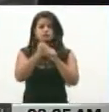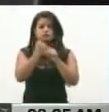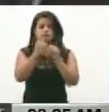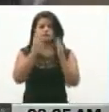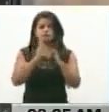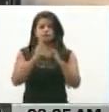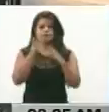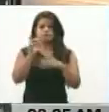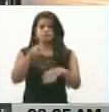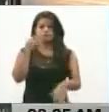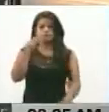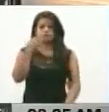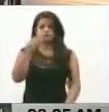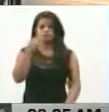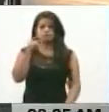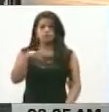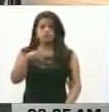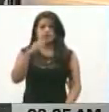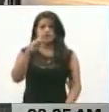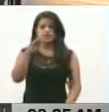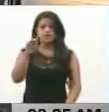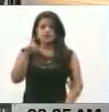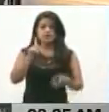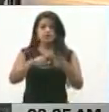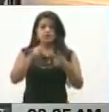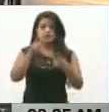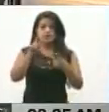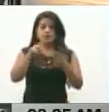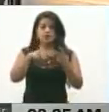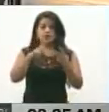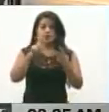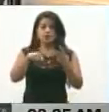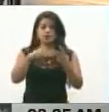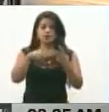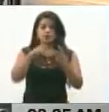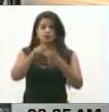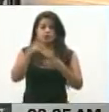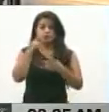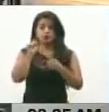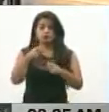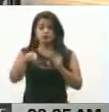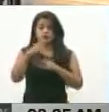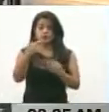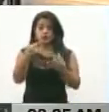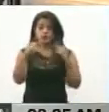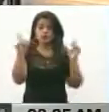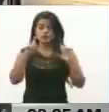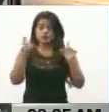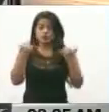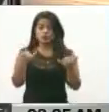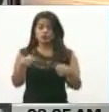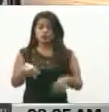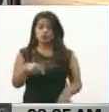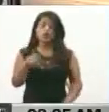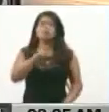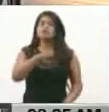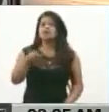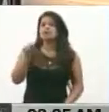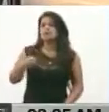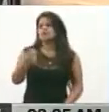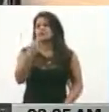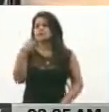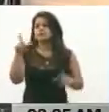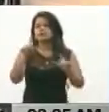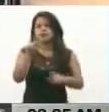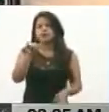jóvenes del CENDIR, del RedTV, de todos los que hacen posible que ustedes estén allá viendo claro, Venezolana de Televisión. Mucha gente seguramente nos está viendo canales hoy por TDA